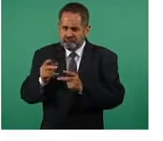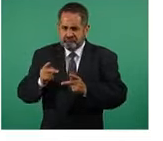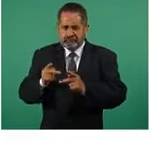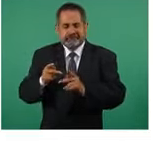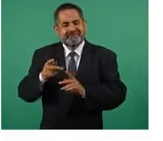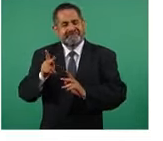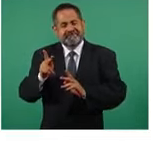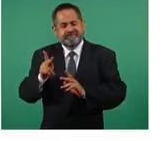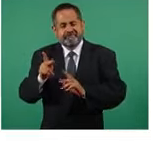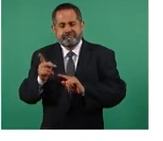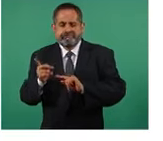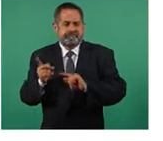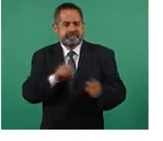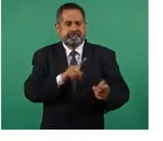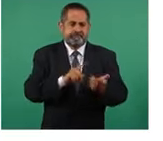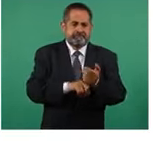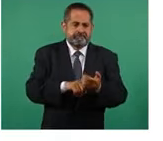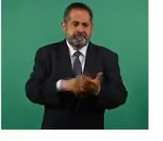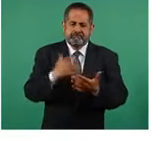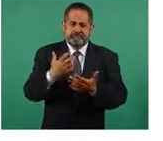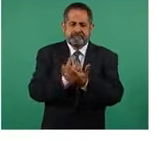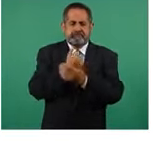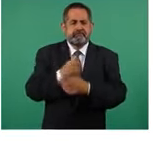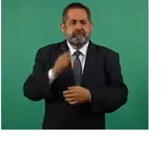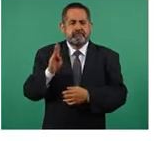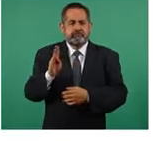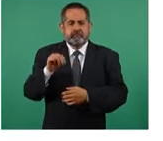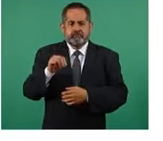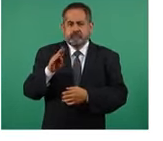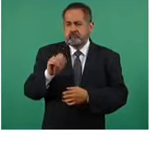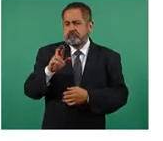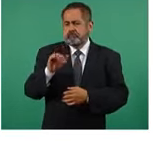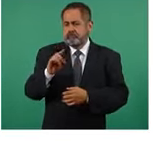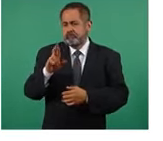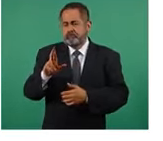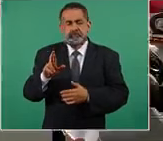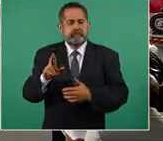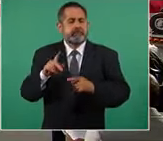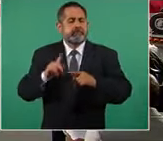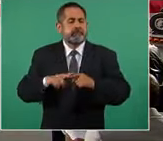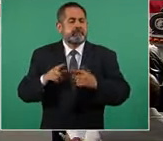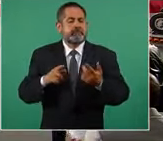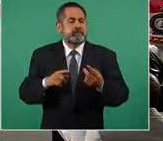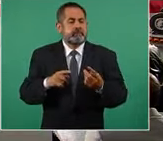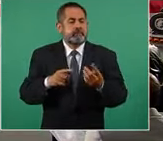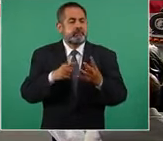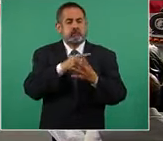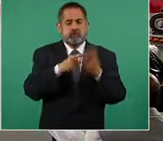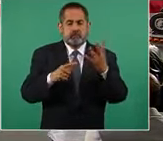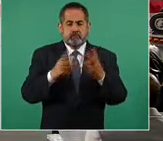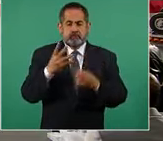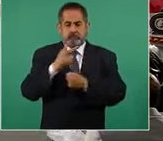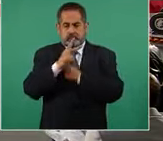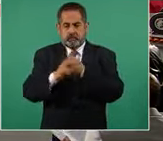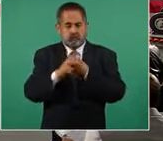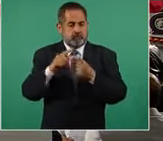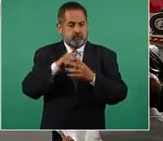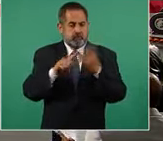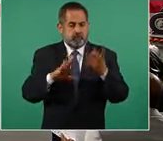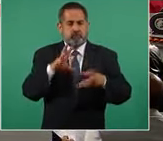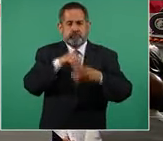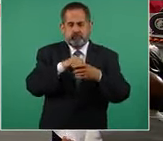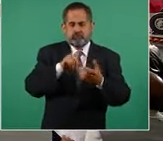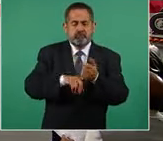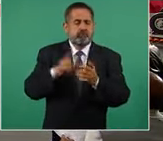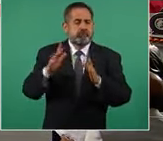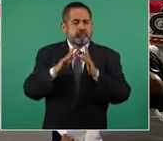pero finalmente se decidió por la propuesta ganadora. La propuesta ganadora la conforman 4 países, que es la empresa